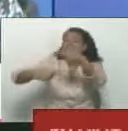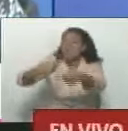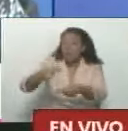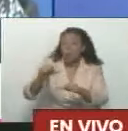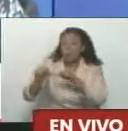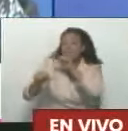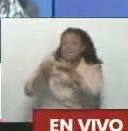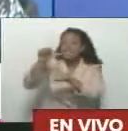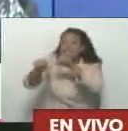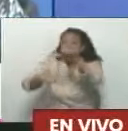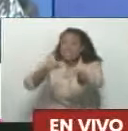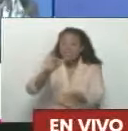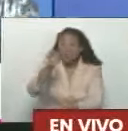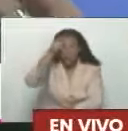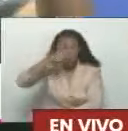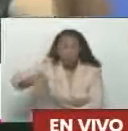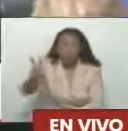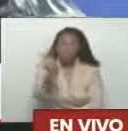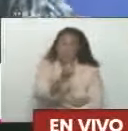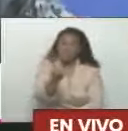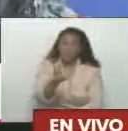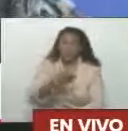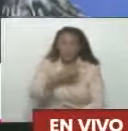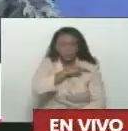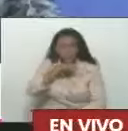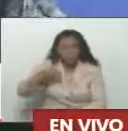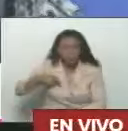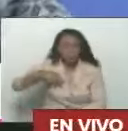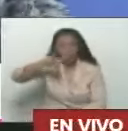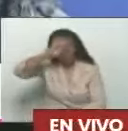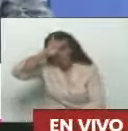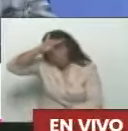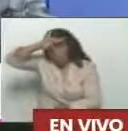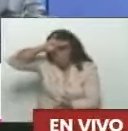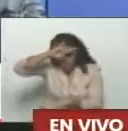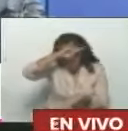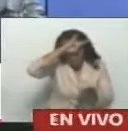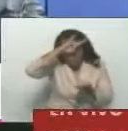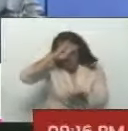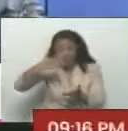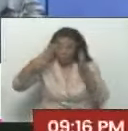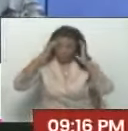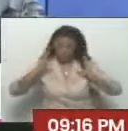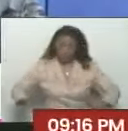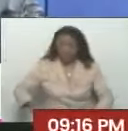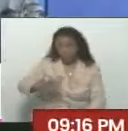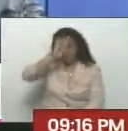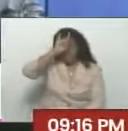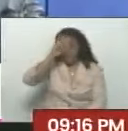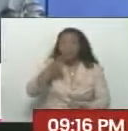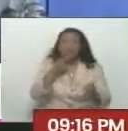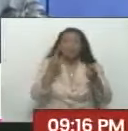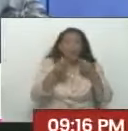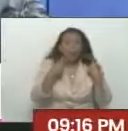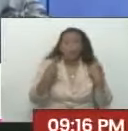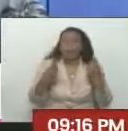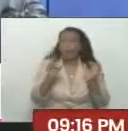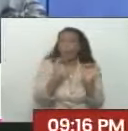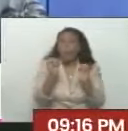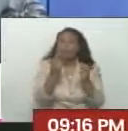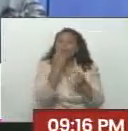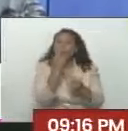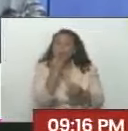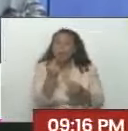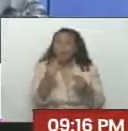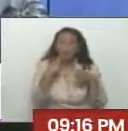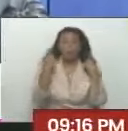pueblo. Y realmente, aunque nosotros nos vestimos de diablo, cualquiera piensa que nosotros somos